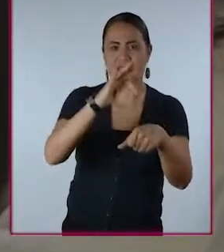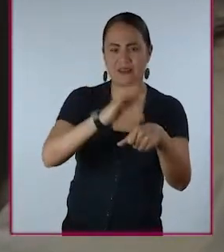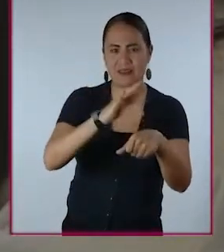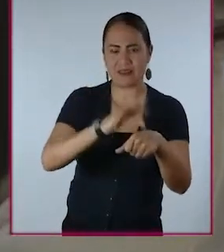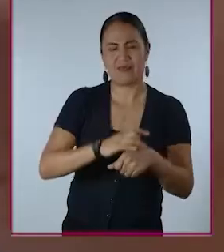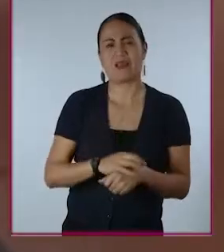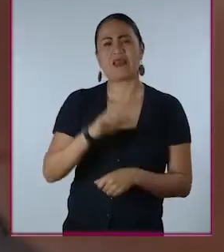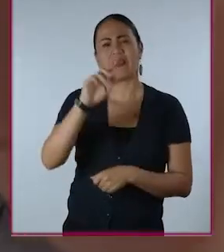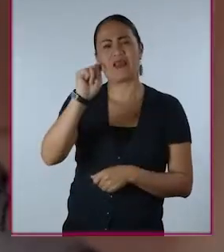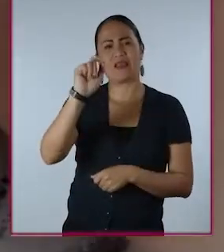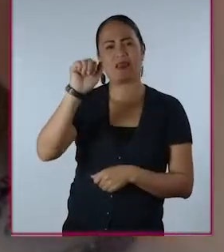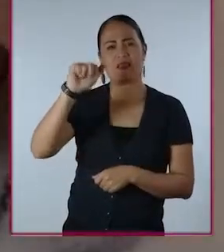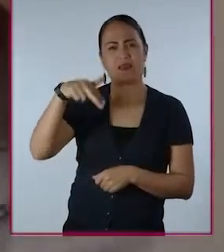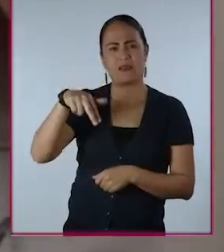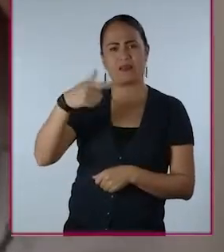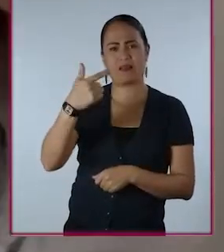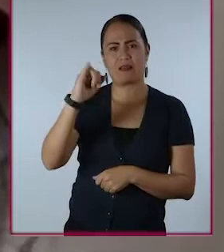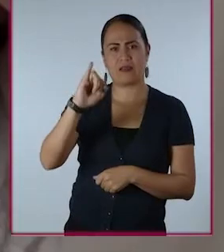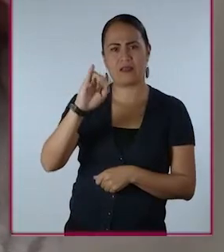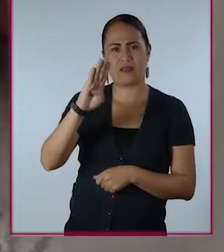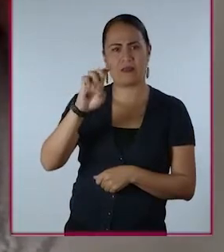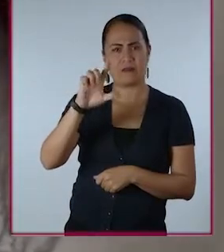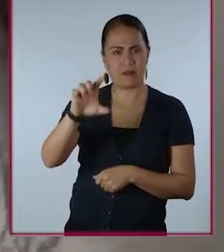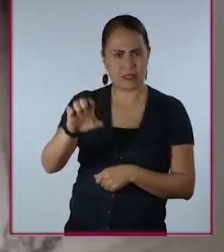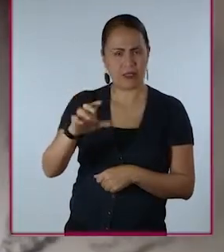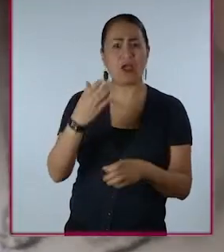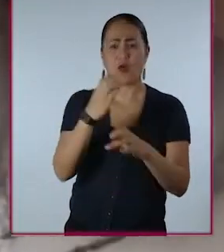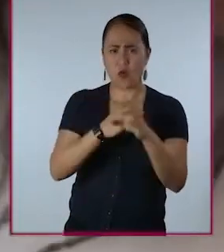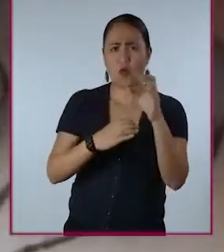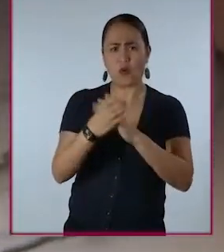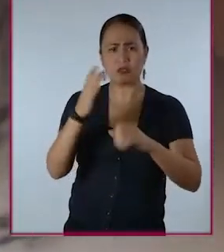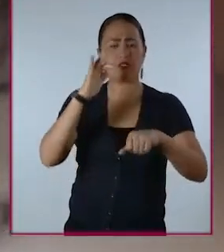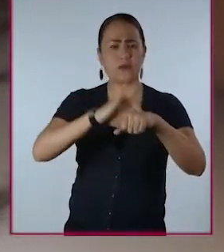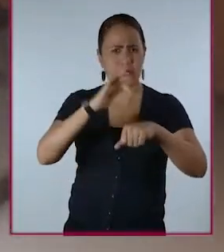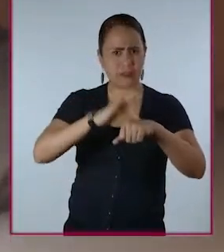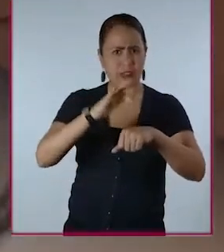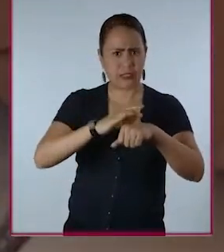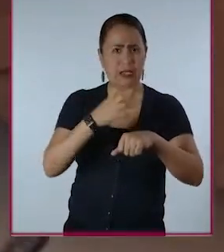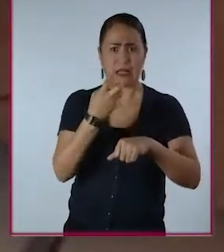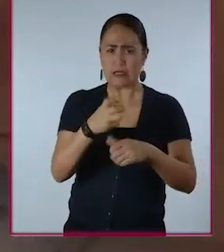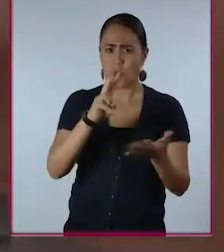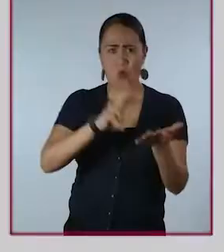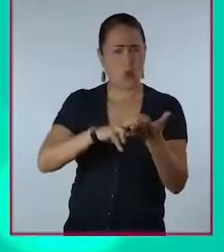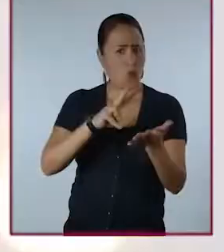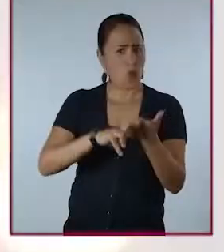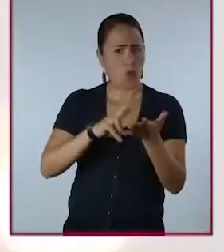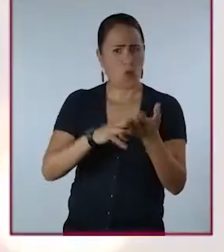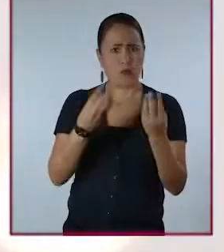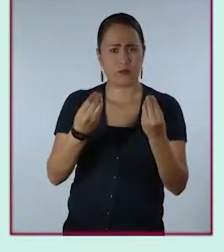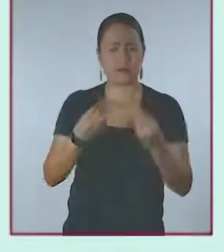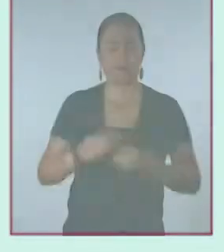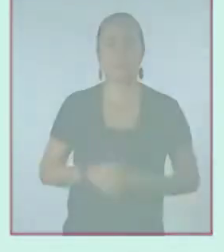tangible se refiere al patrimonio conformado por objetos materiales considerados de gran valor.